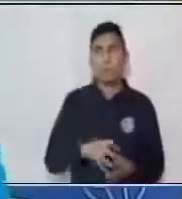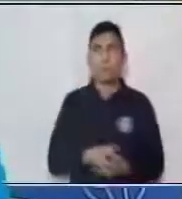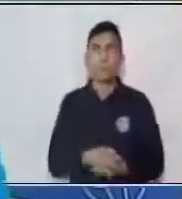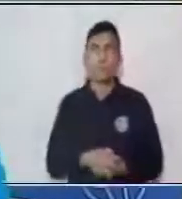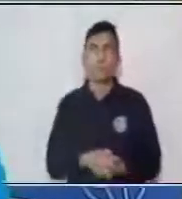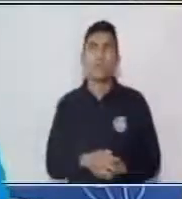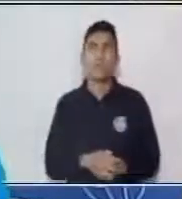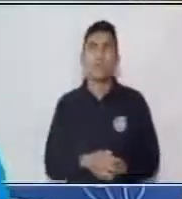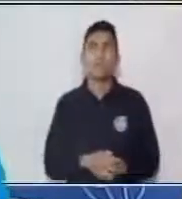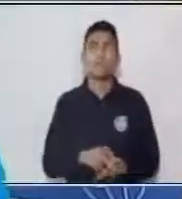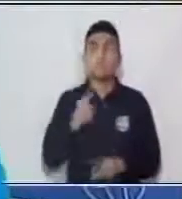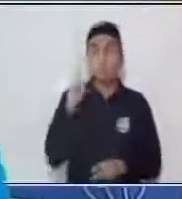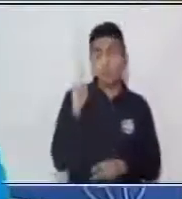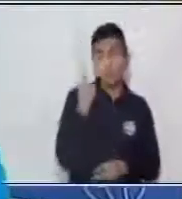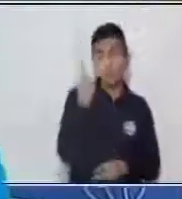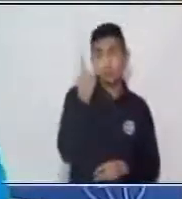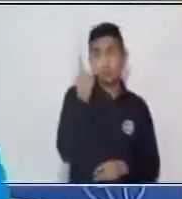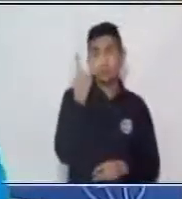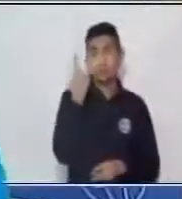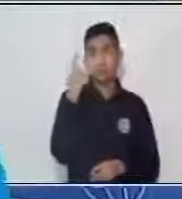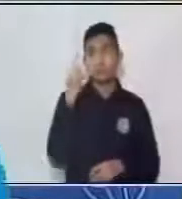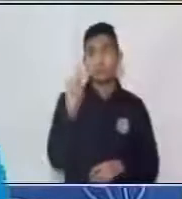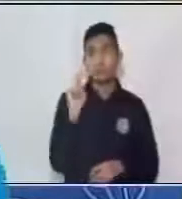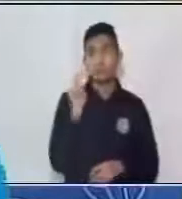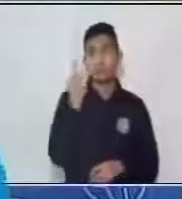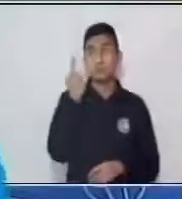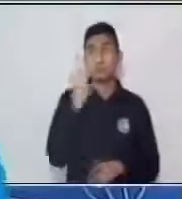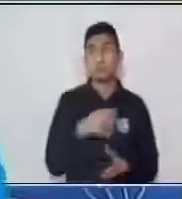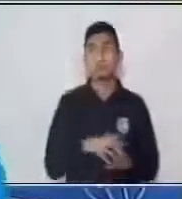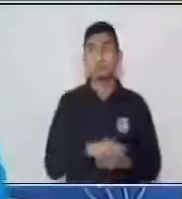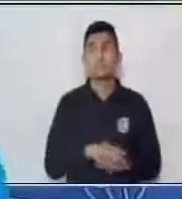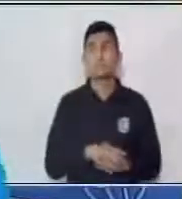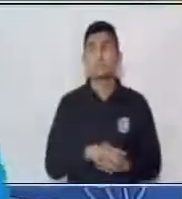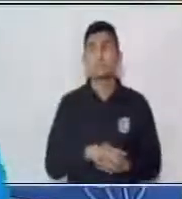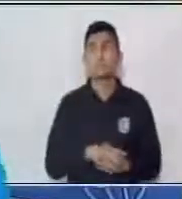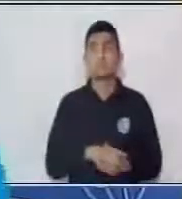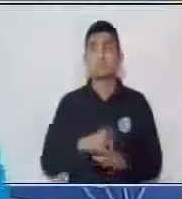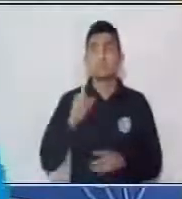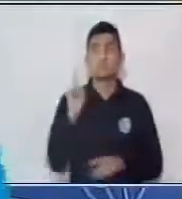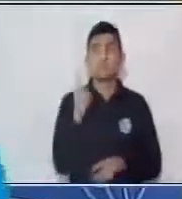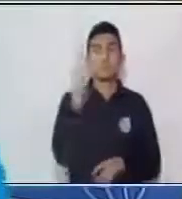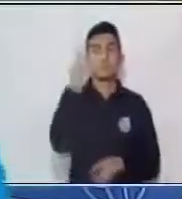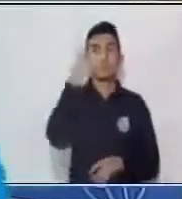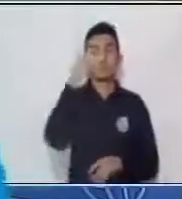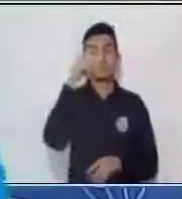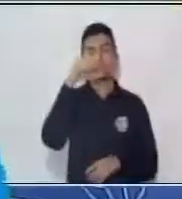trabajando. Primero, cazamos animales. Y en este caso sería cazar, otro de